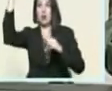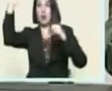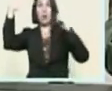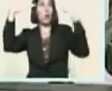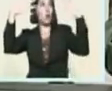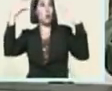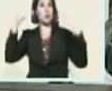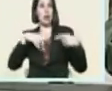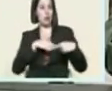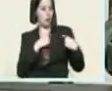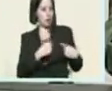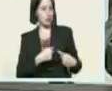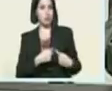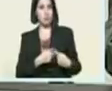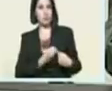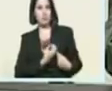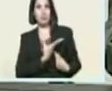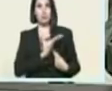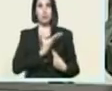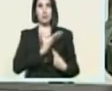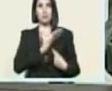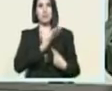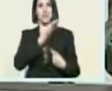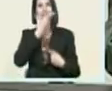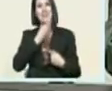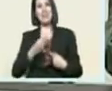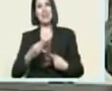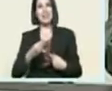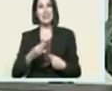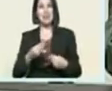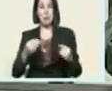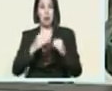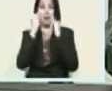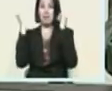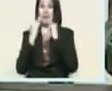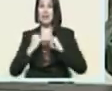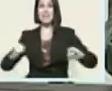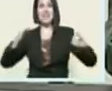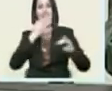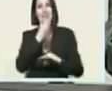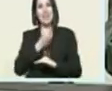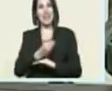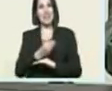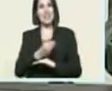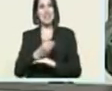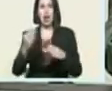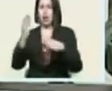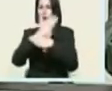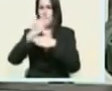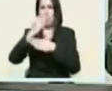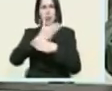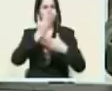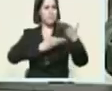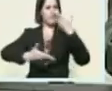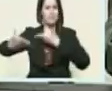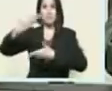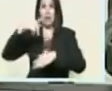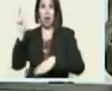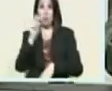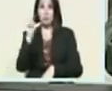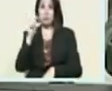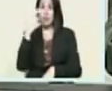encender las luces de su corazón, a encender las luces de la felicidad navideña y a compartir este mes de